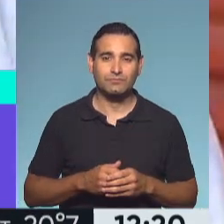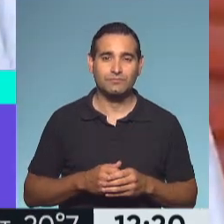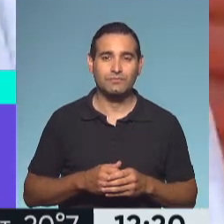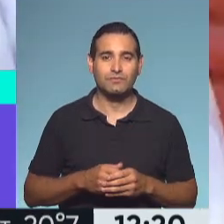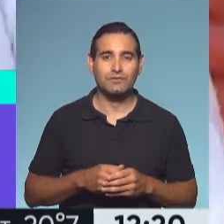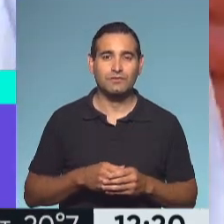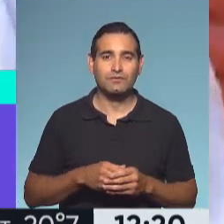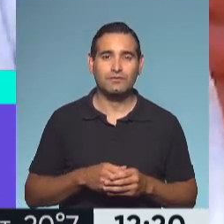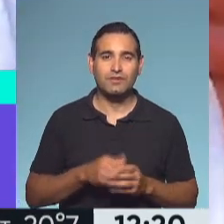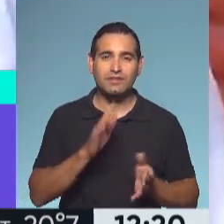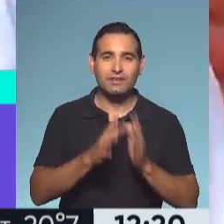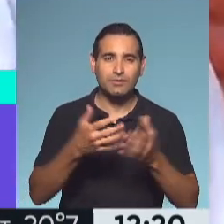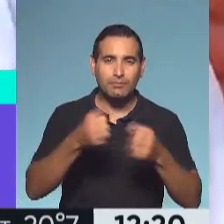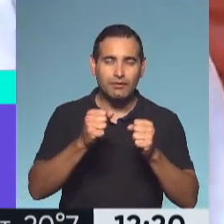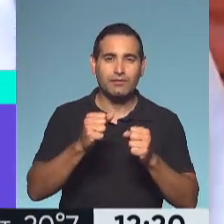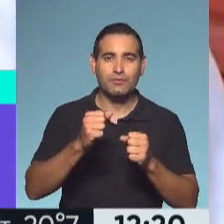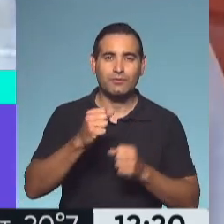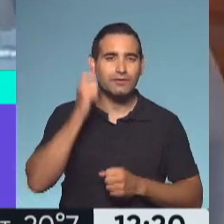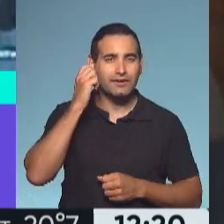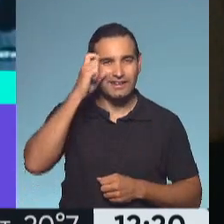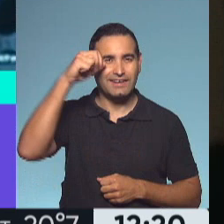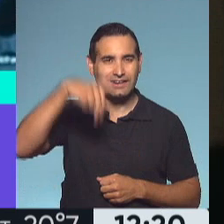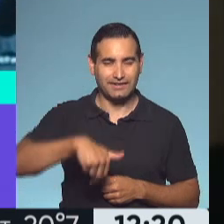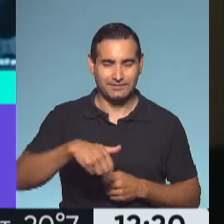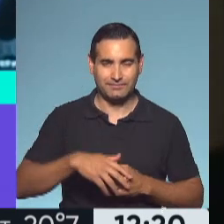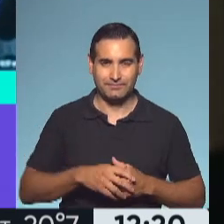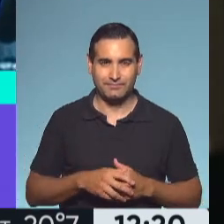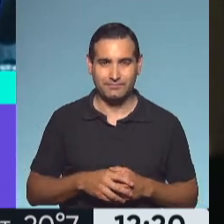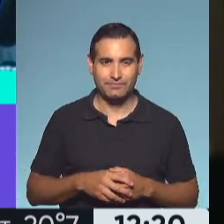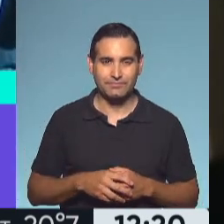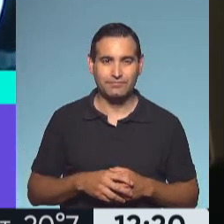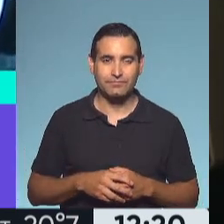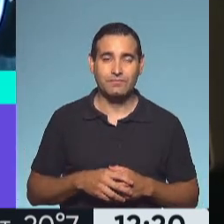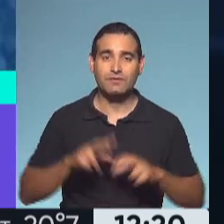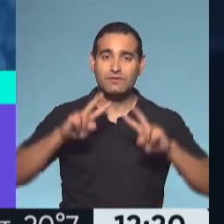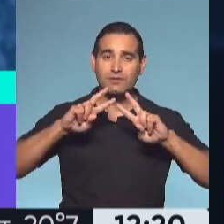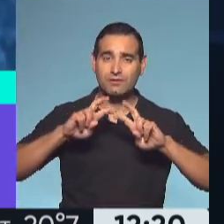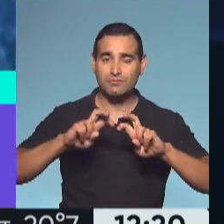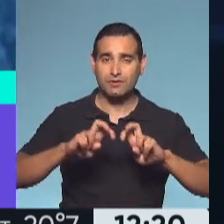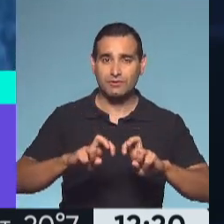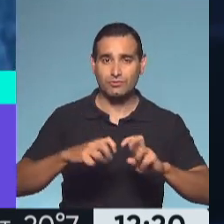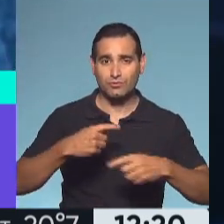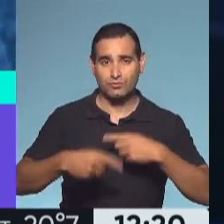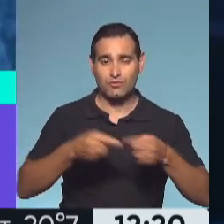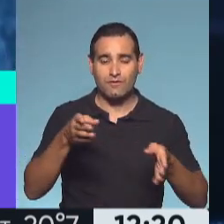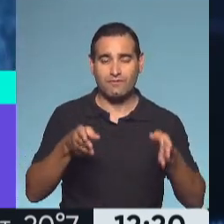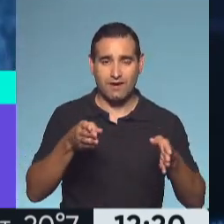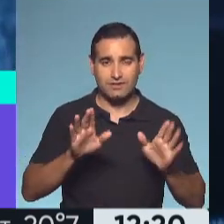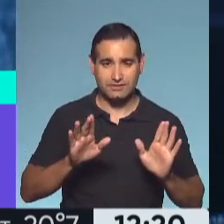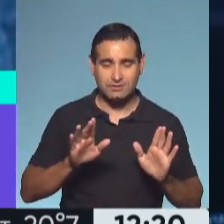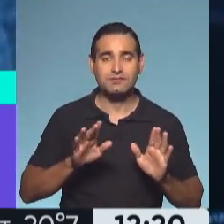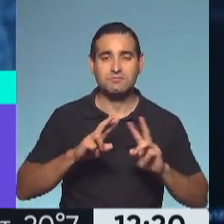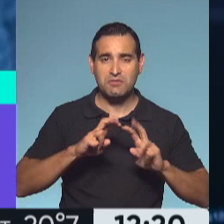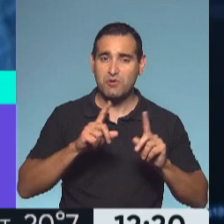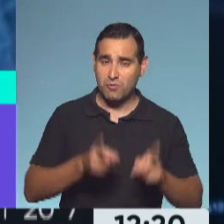identificando una proteína, un gen que es el HER2-NEU. Si bien la investigación aún está en fase de validación, es